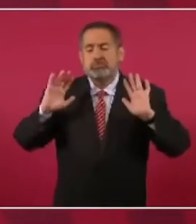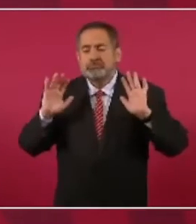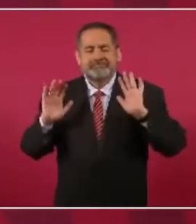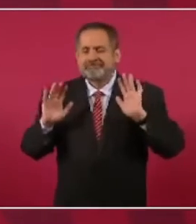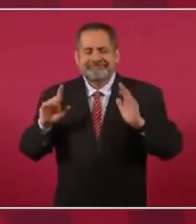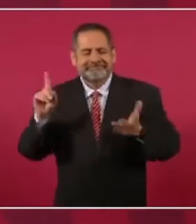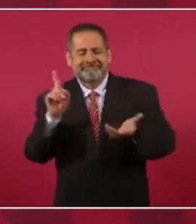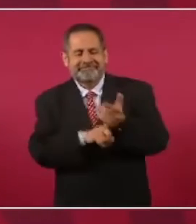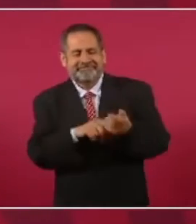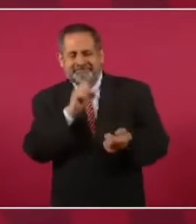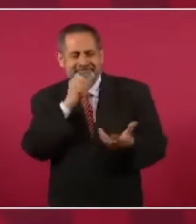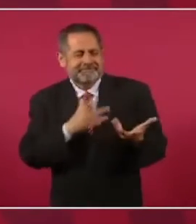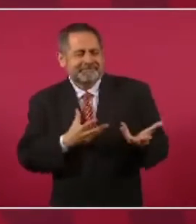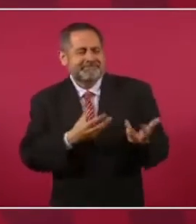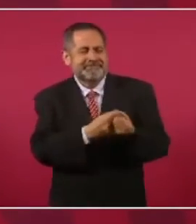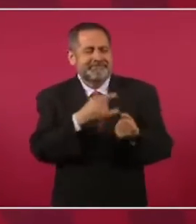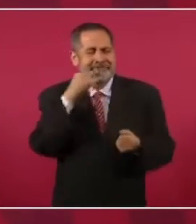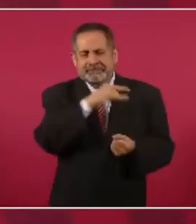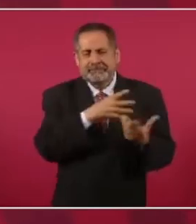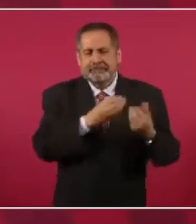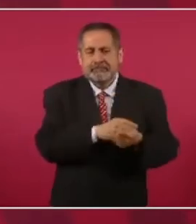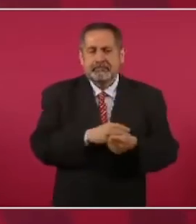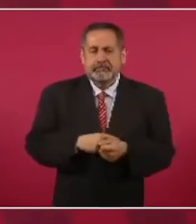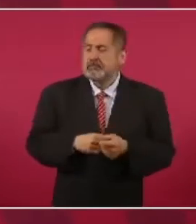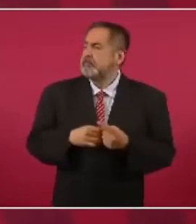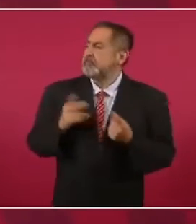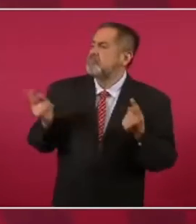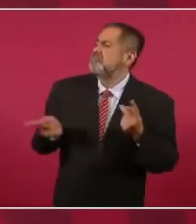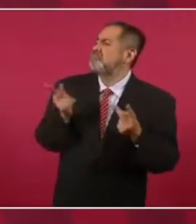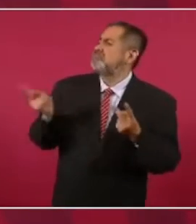Y hasta donde llegan es al cuestionamiento,